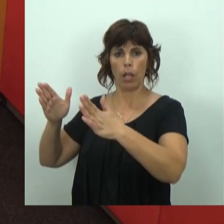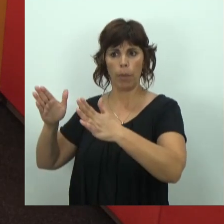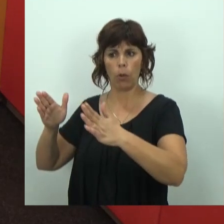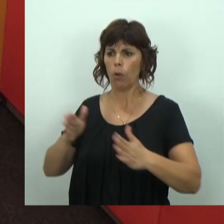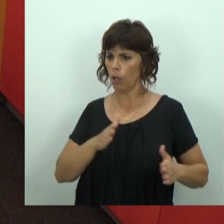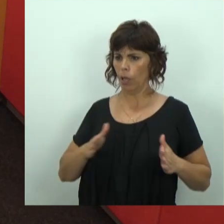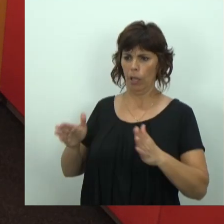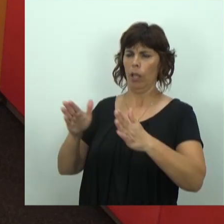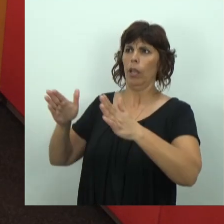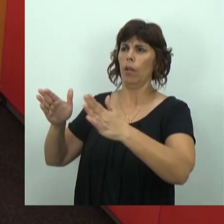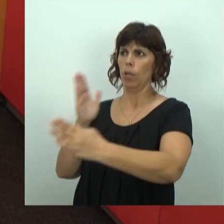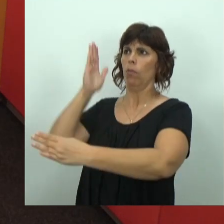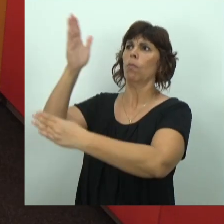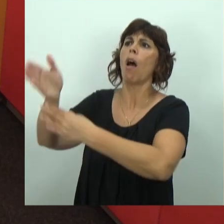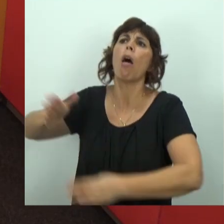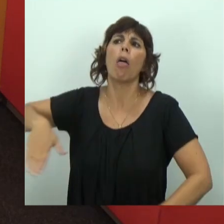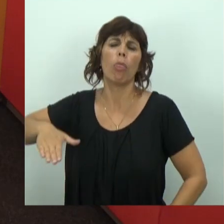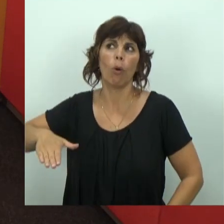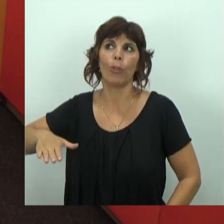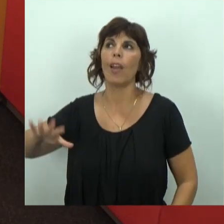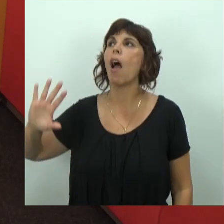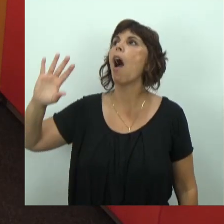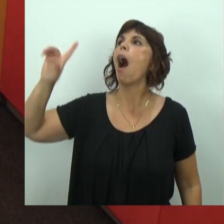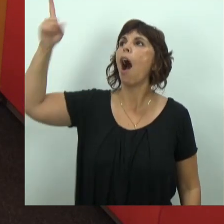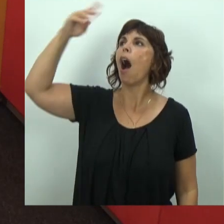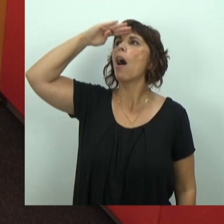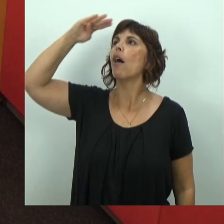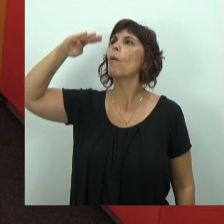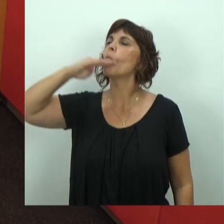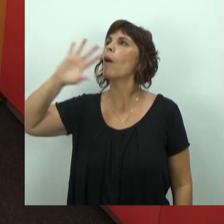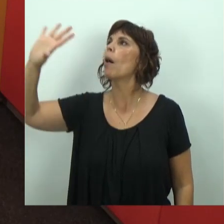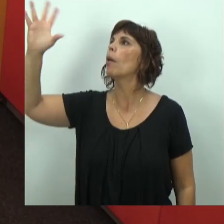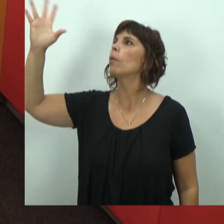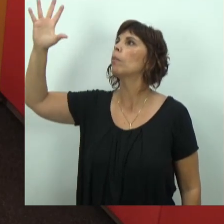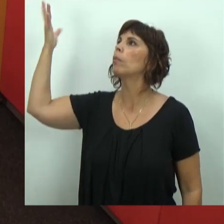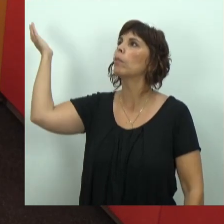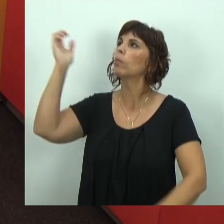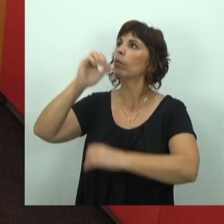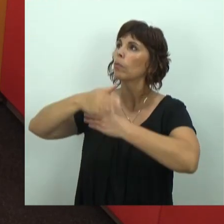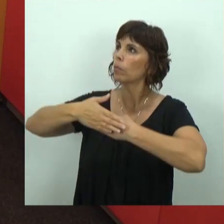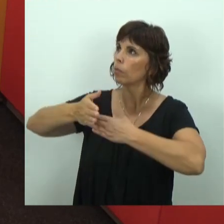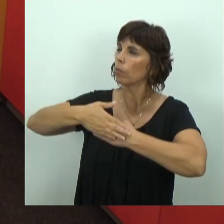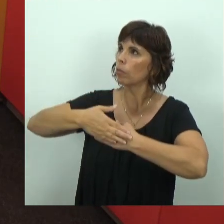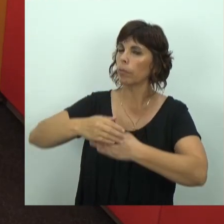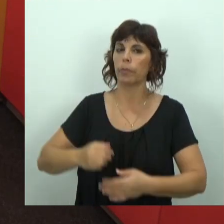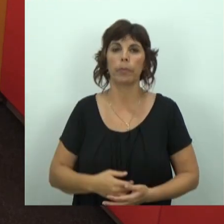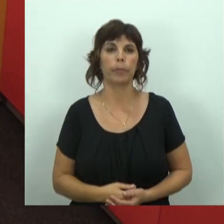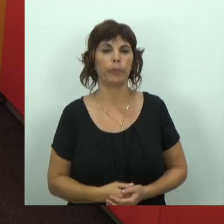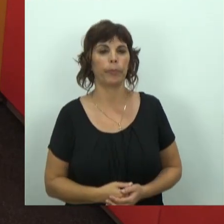en la puerta hacia el cielo. Y todo lo que Dios el Padre quiere